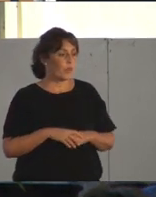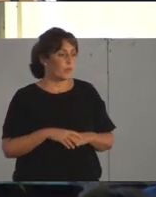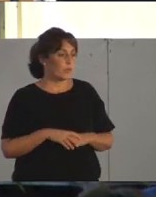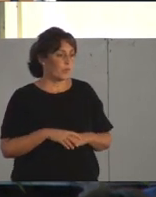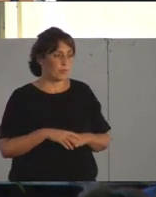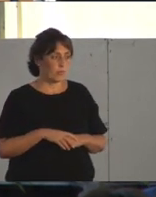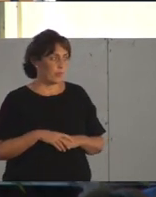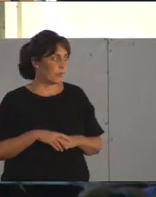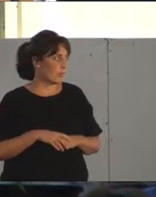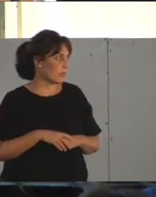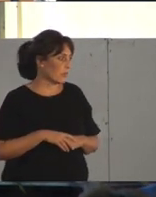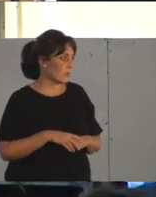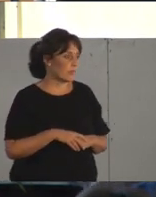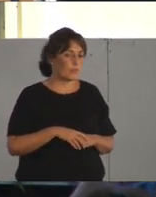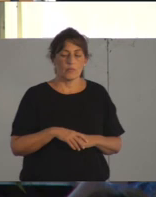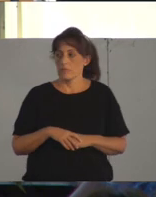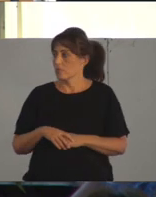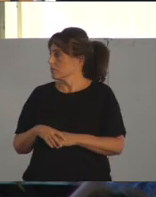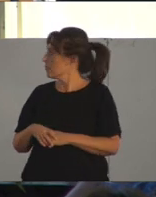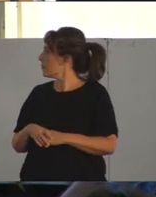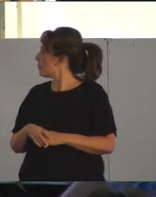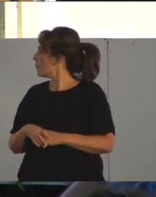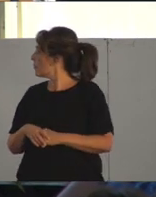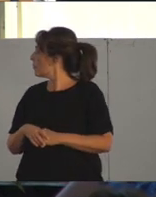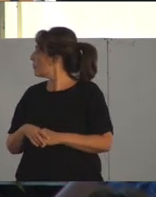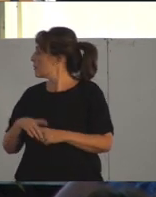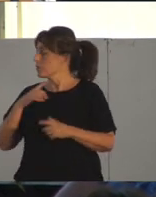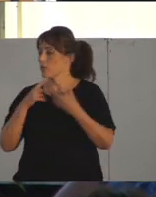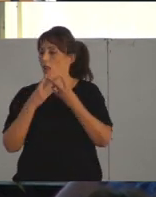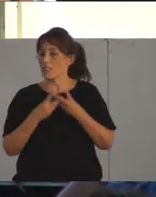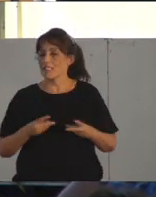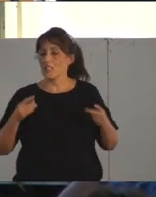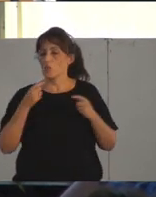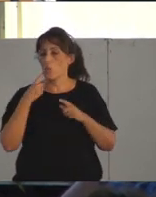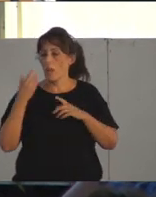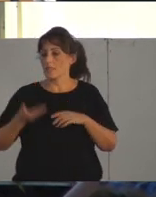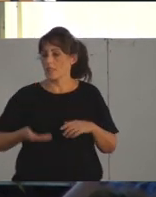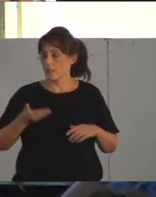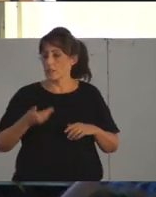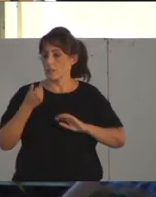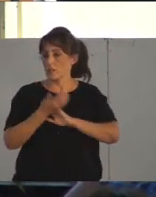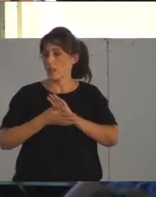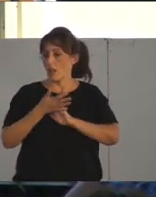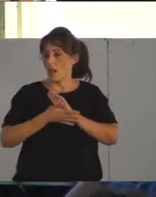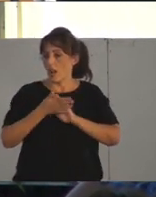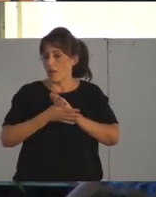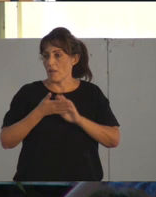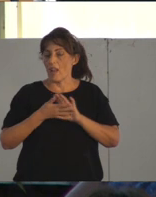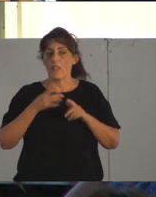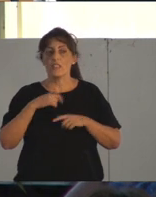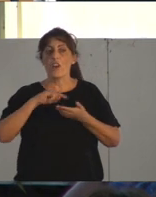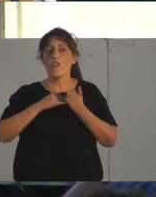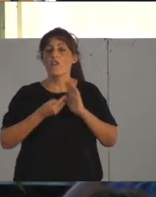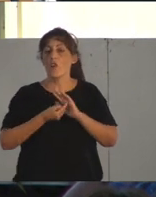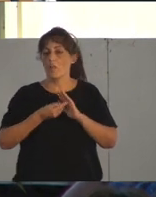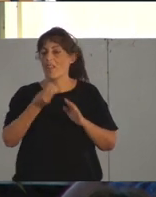La texturización es importante, pero la texturización supone un trabajo en equipo. Os hablaba del trabajo multidisciplinar al principio,